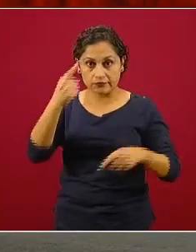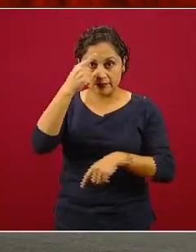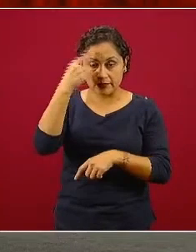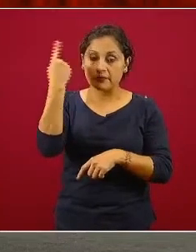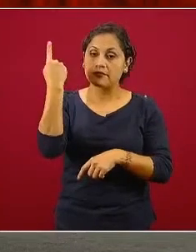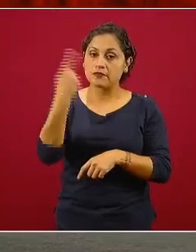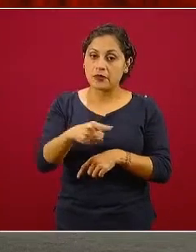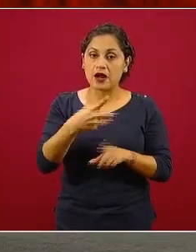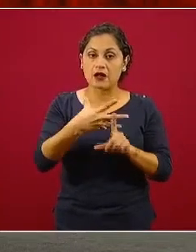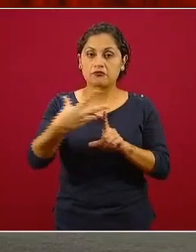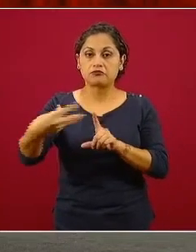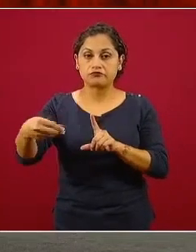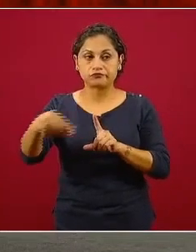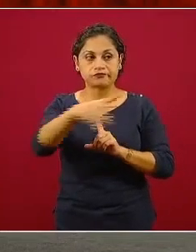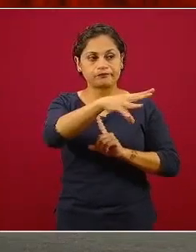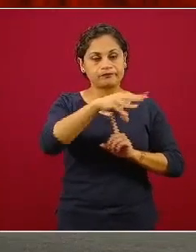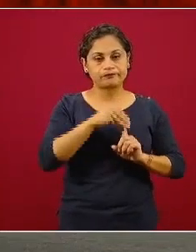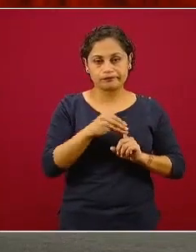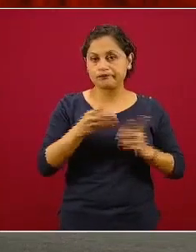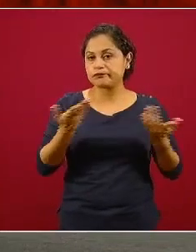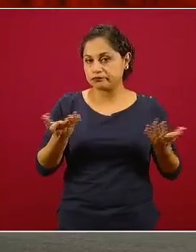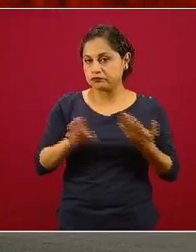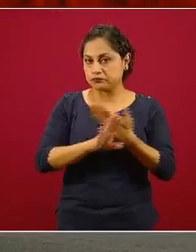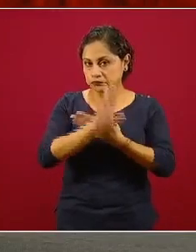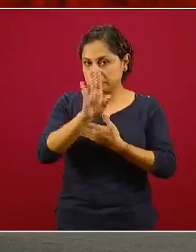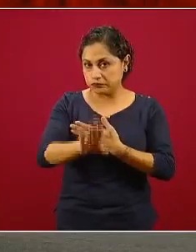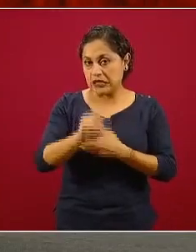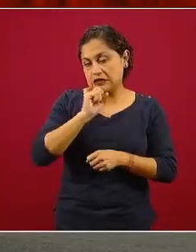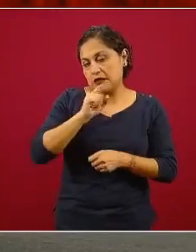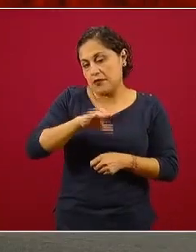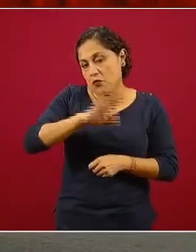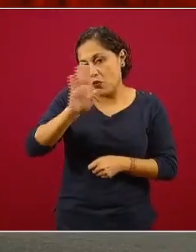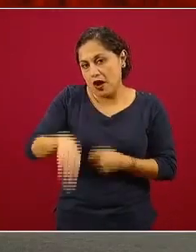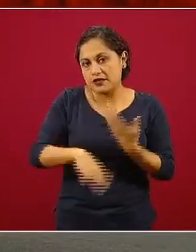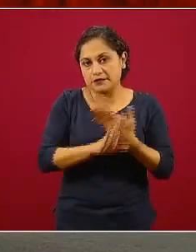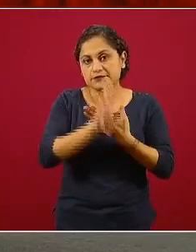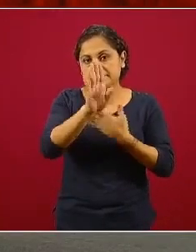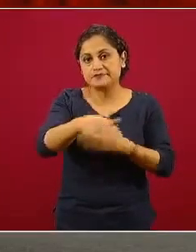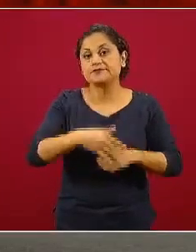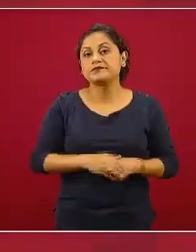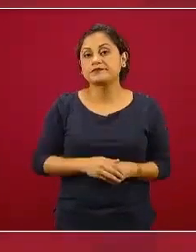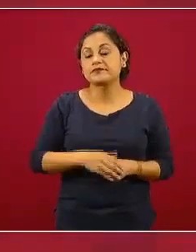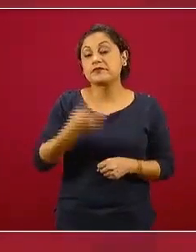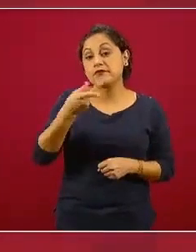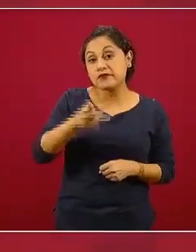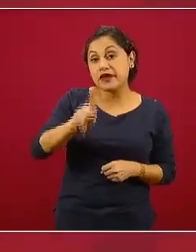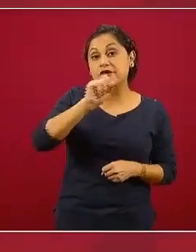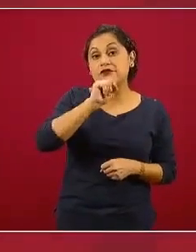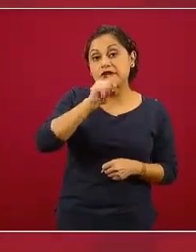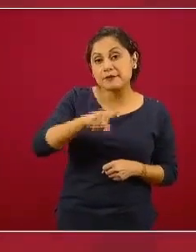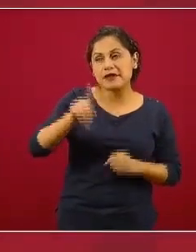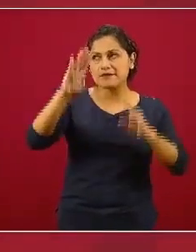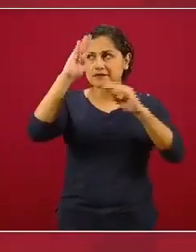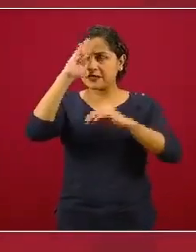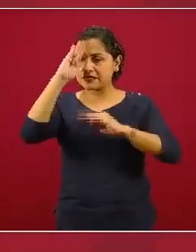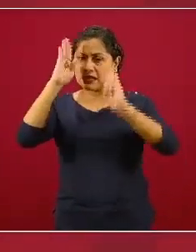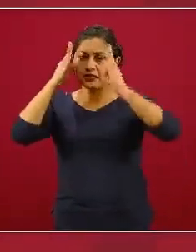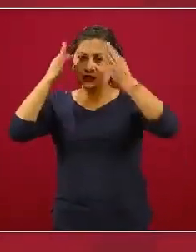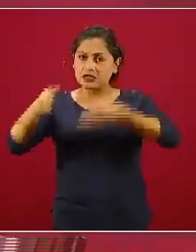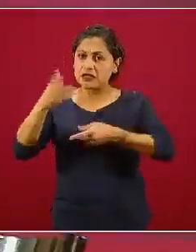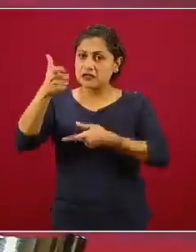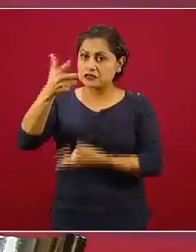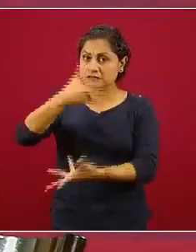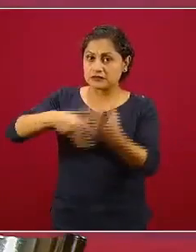casos, contagios y desde luego muertes, con el otro elemento a balancear, que es el bienestar y la economía.